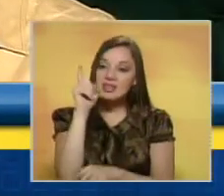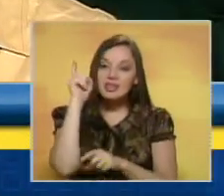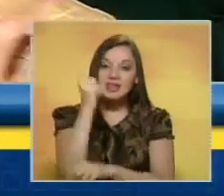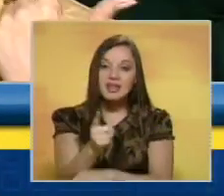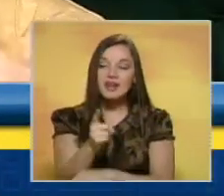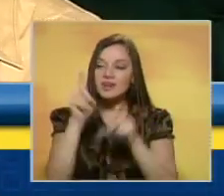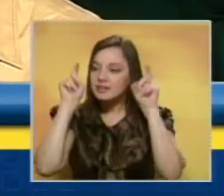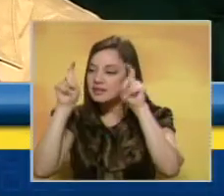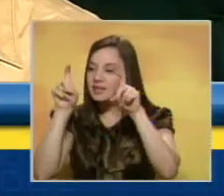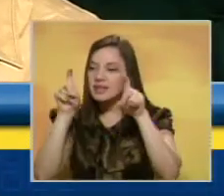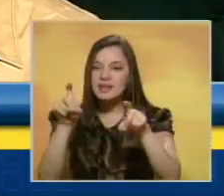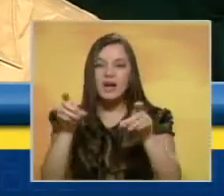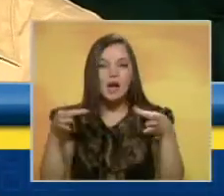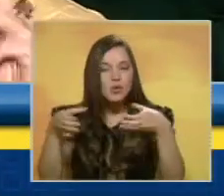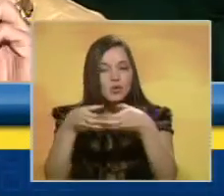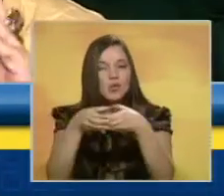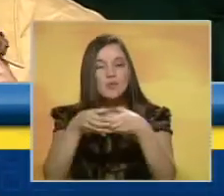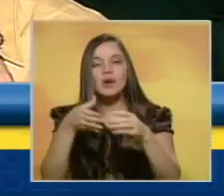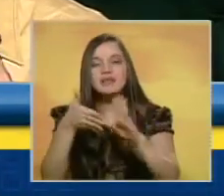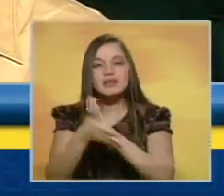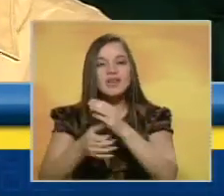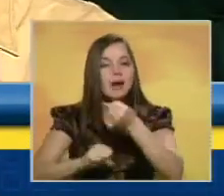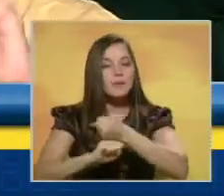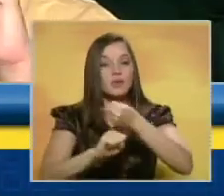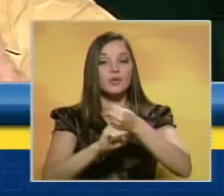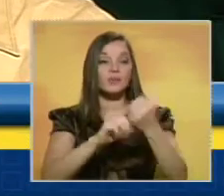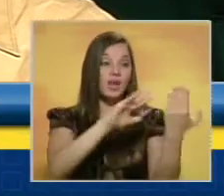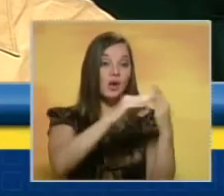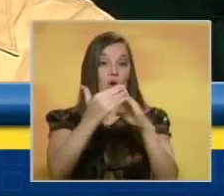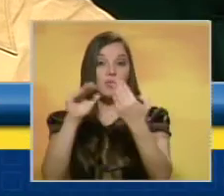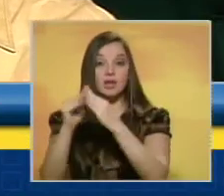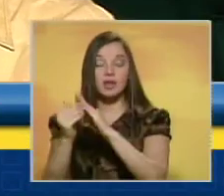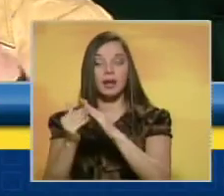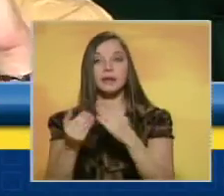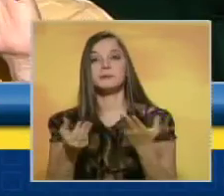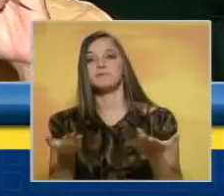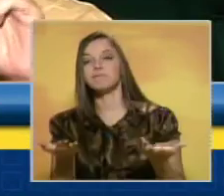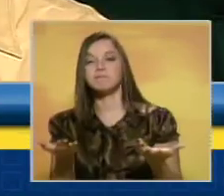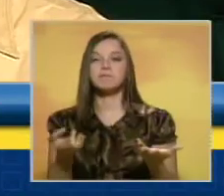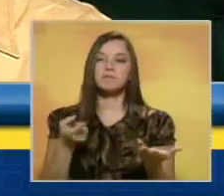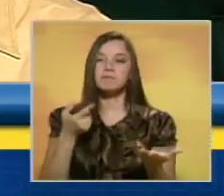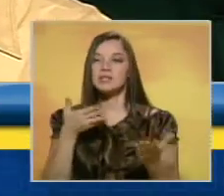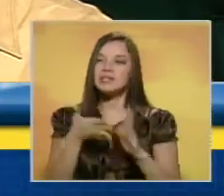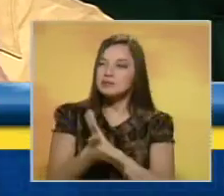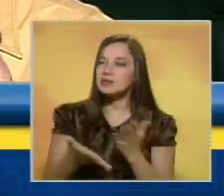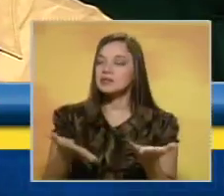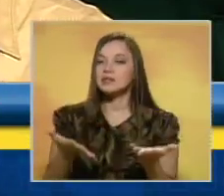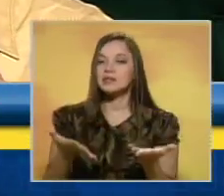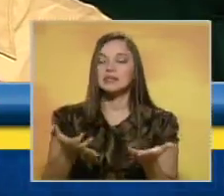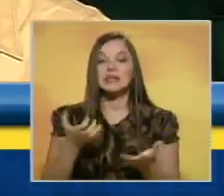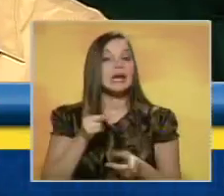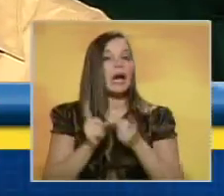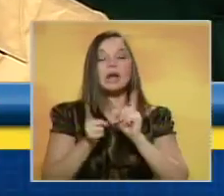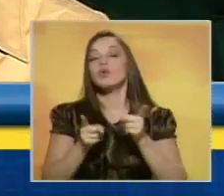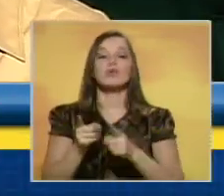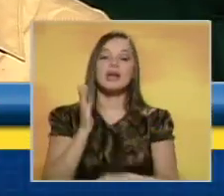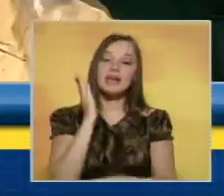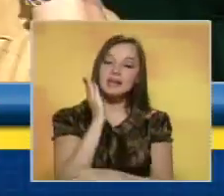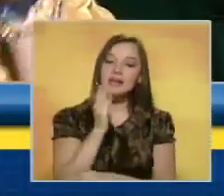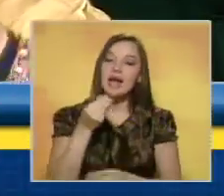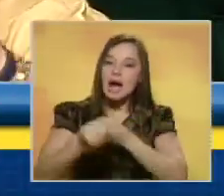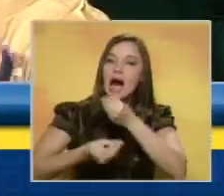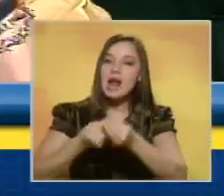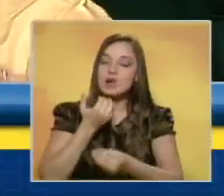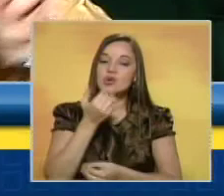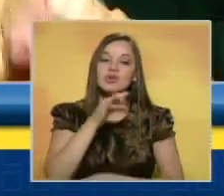mismas vecinas, las comunidades. Y, como te digo, de alguna manera hay que hacer sanción social,